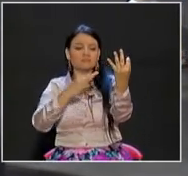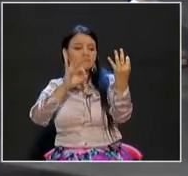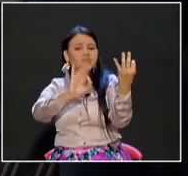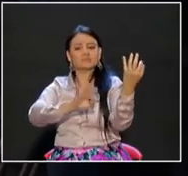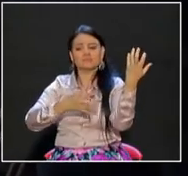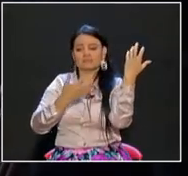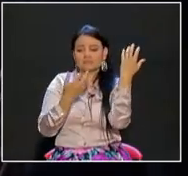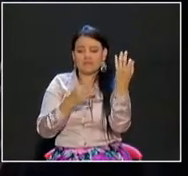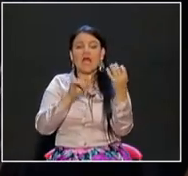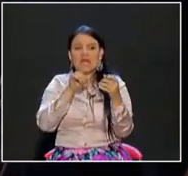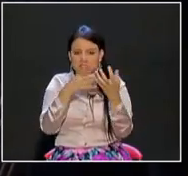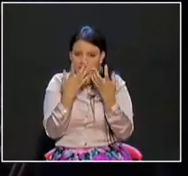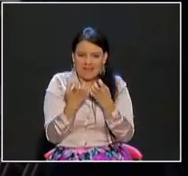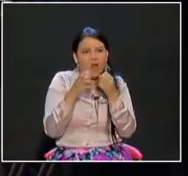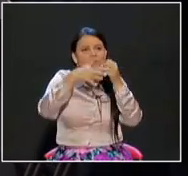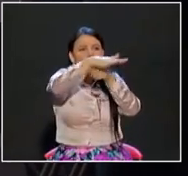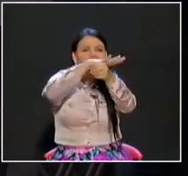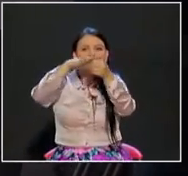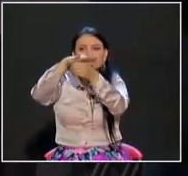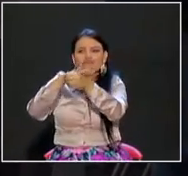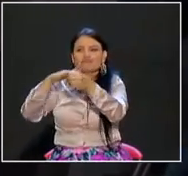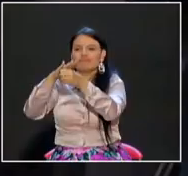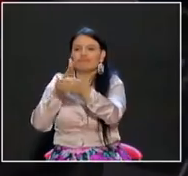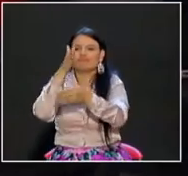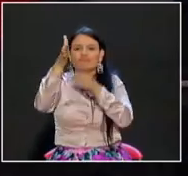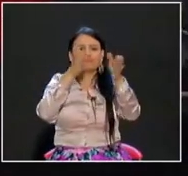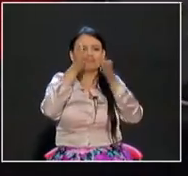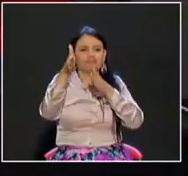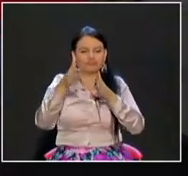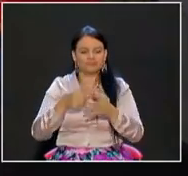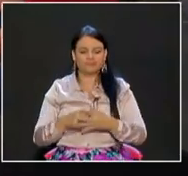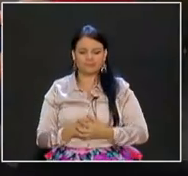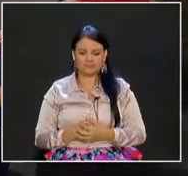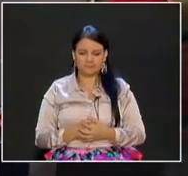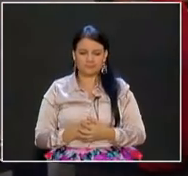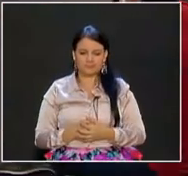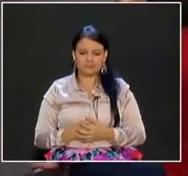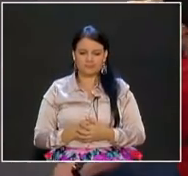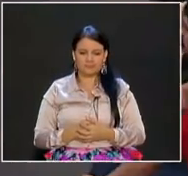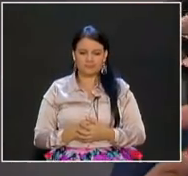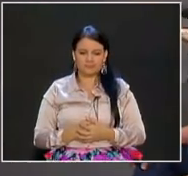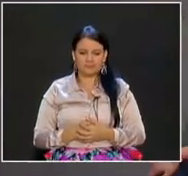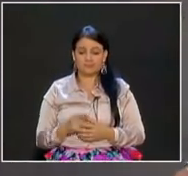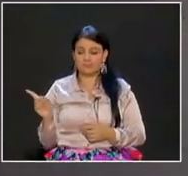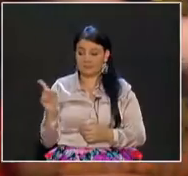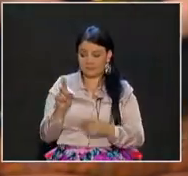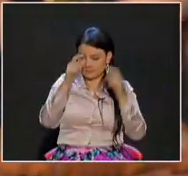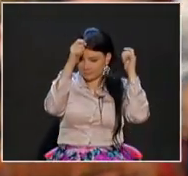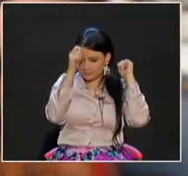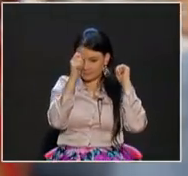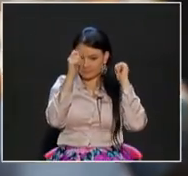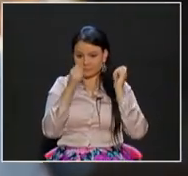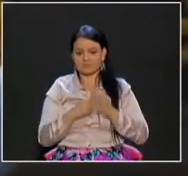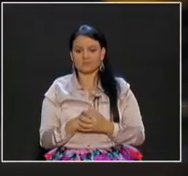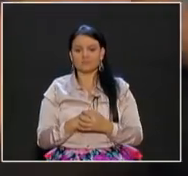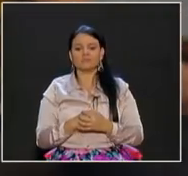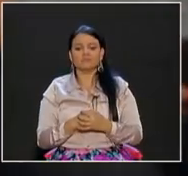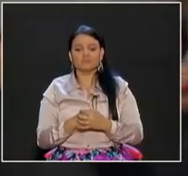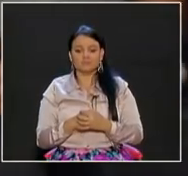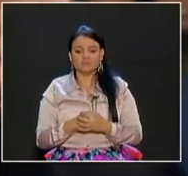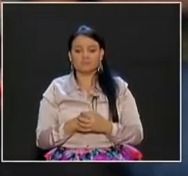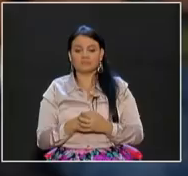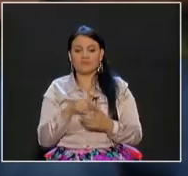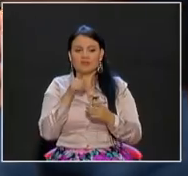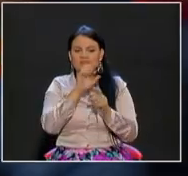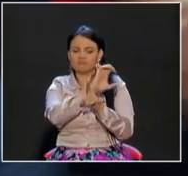departamento y andrés guerra hay una trilogía virtuosa que será la nueva gerencia pública que es la